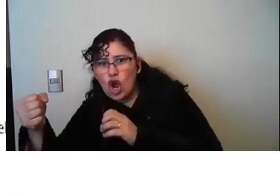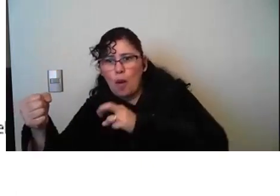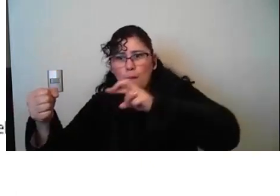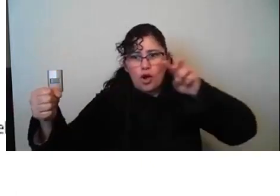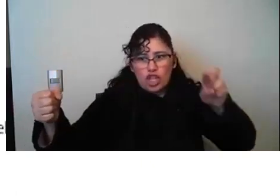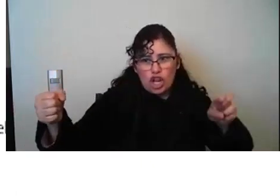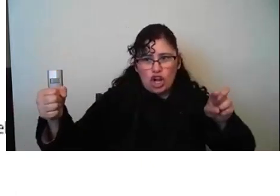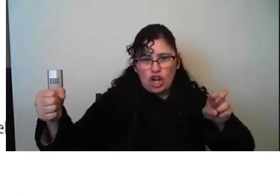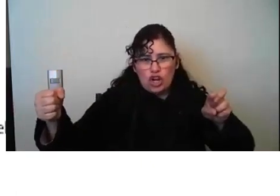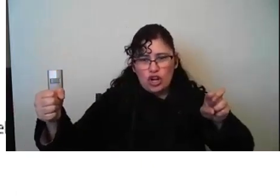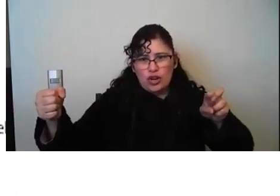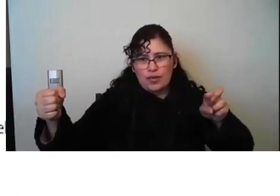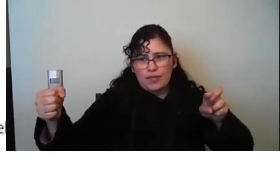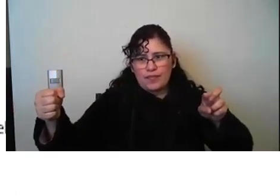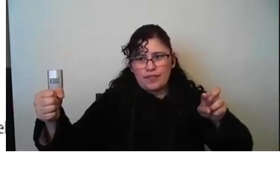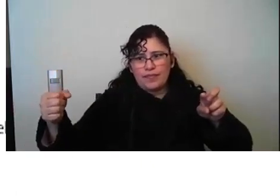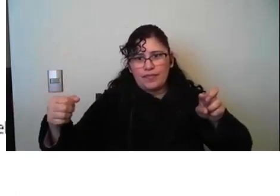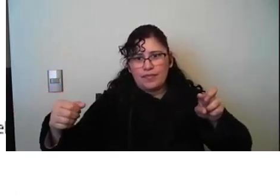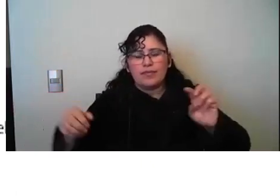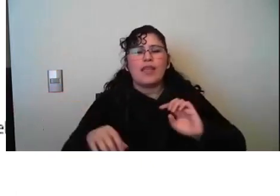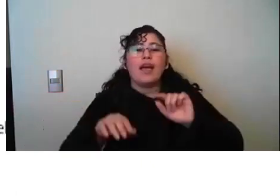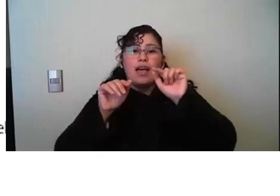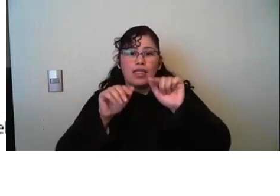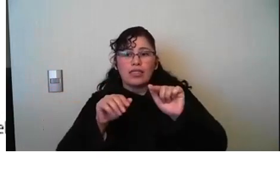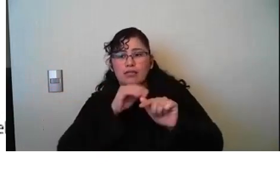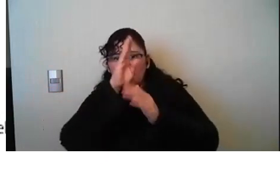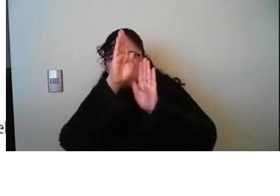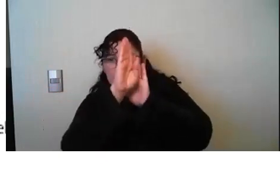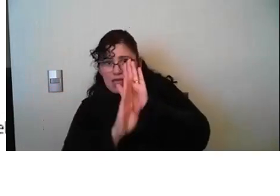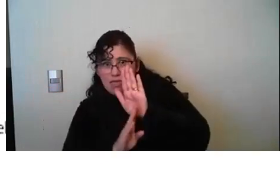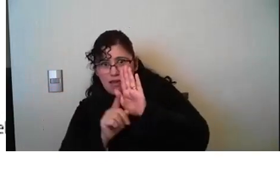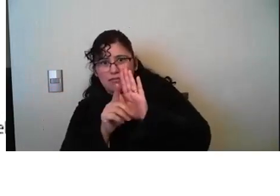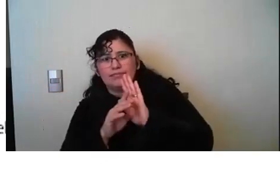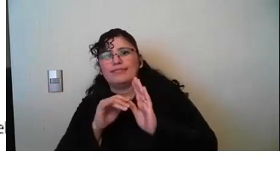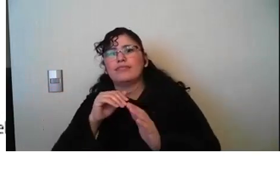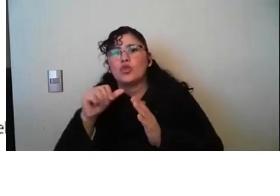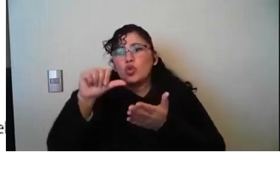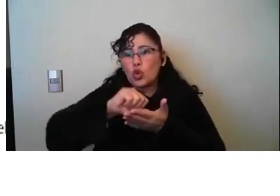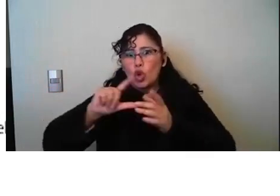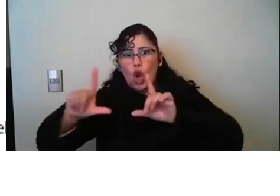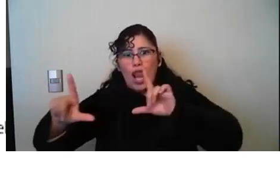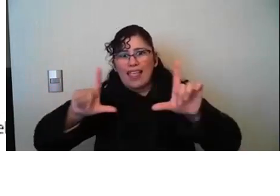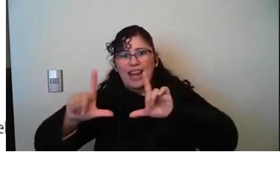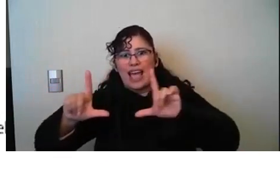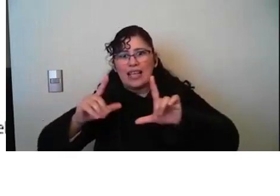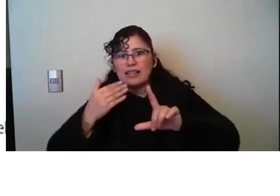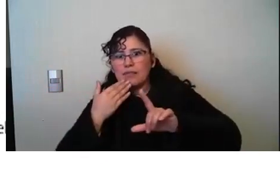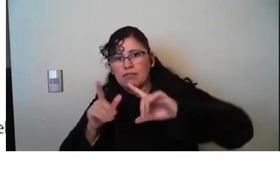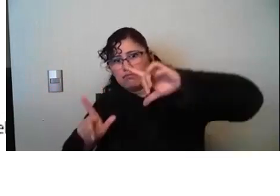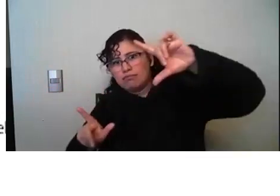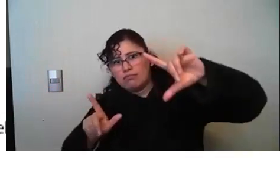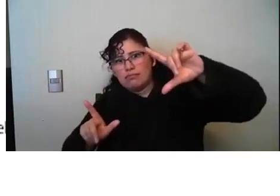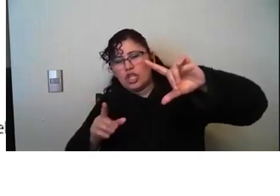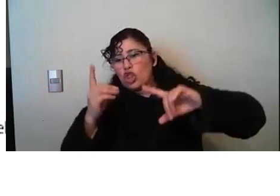posterior. Y tenemos los núcleos laterales. Ahí están los